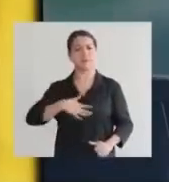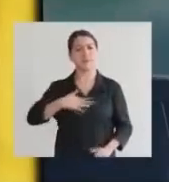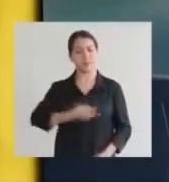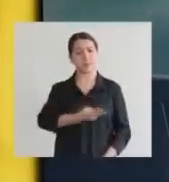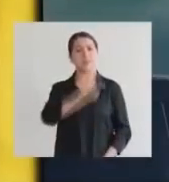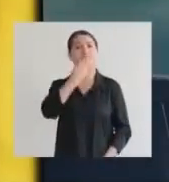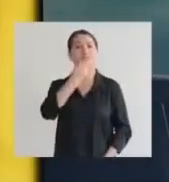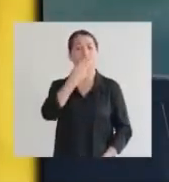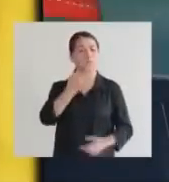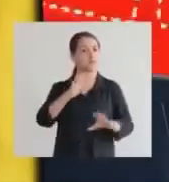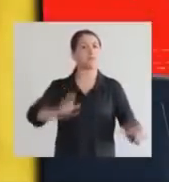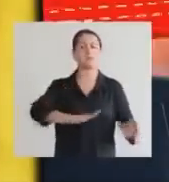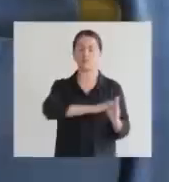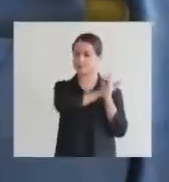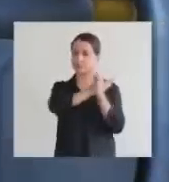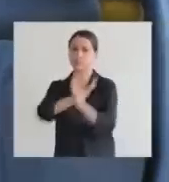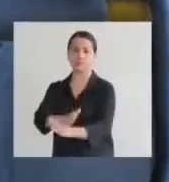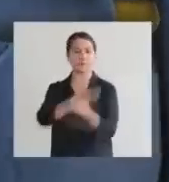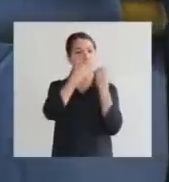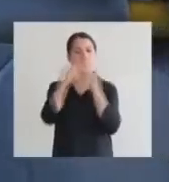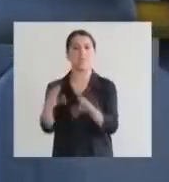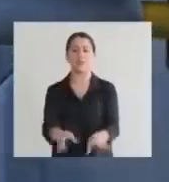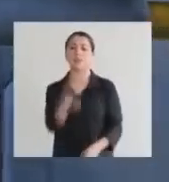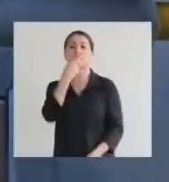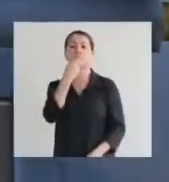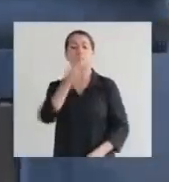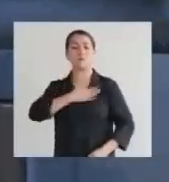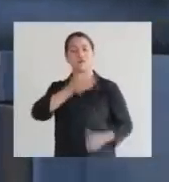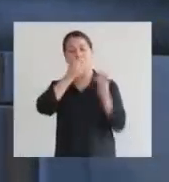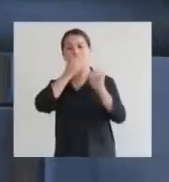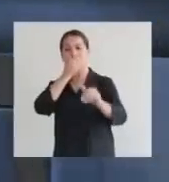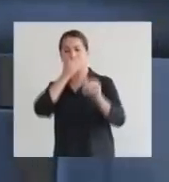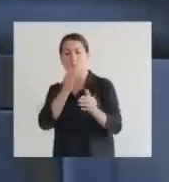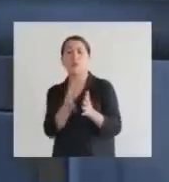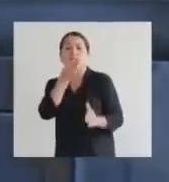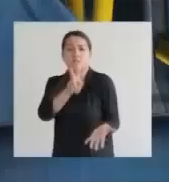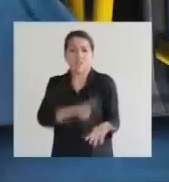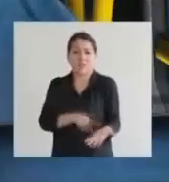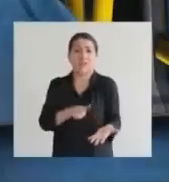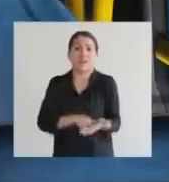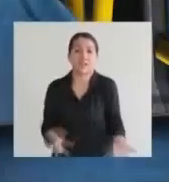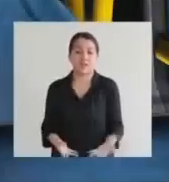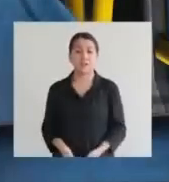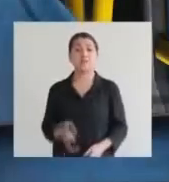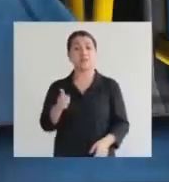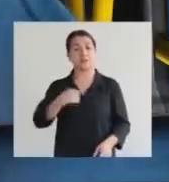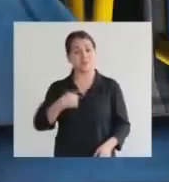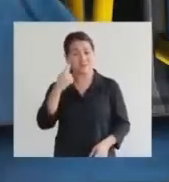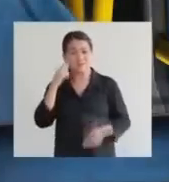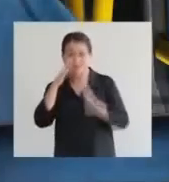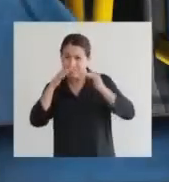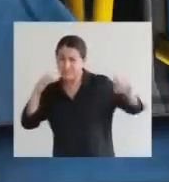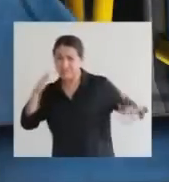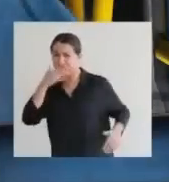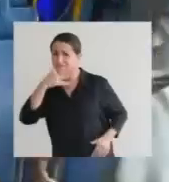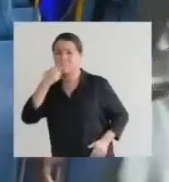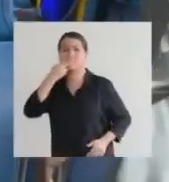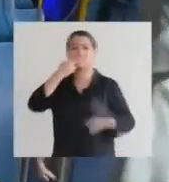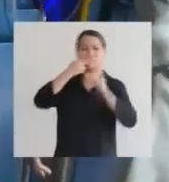tabaco ellos ya vayan dejando. Mi hip hop es muy sincero, su boca huele a